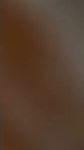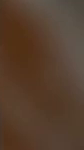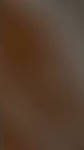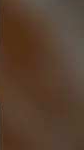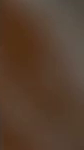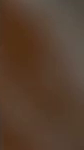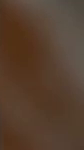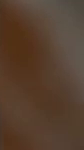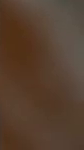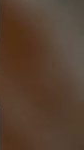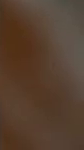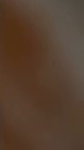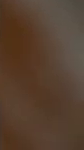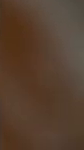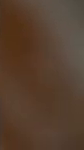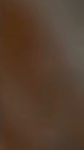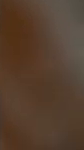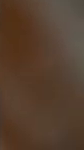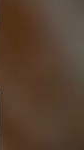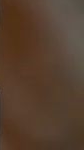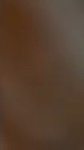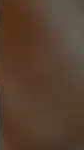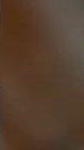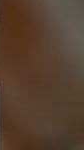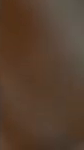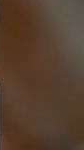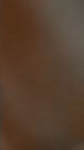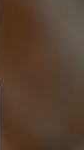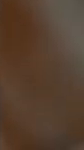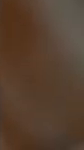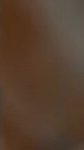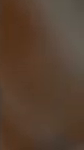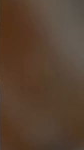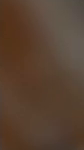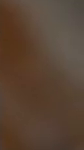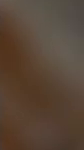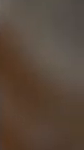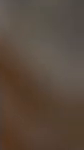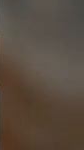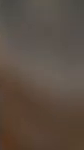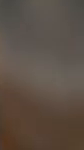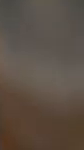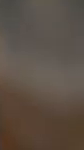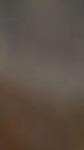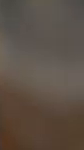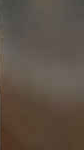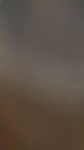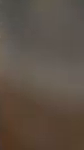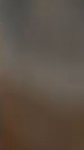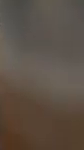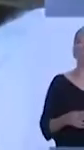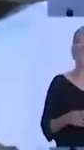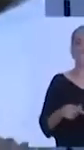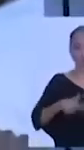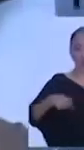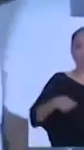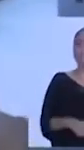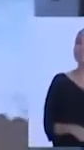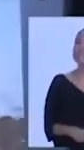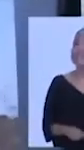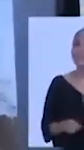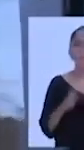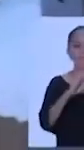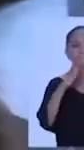ese nosocomio y aseguran que recién hoy a las 8:30 de la mañana entregaron el equipamiento. Urenda